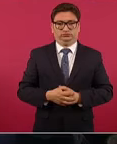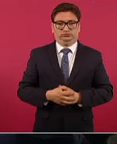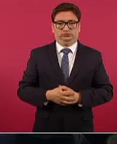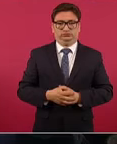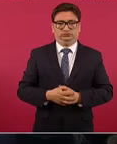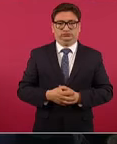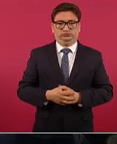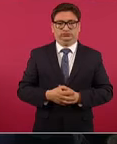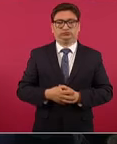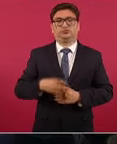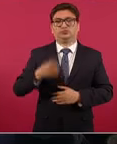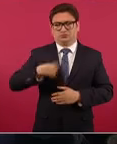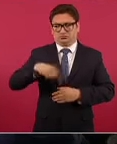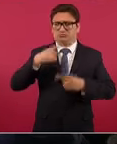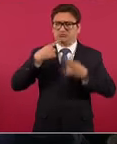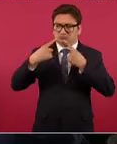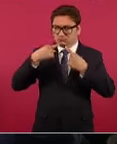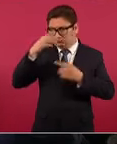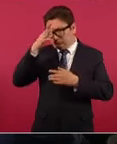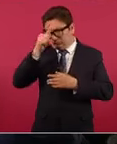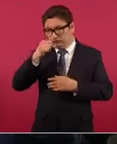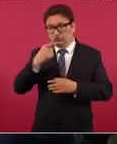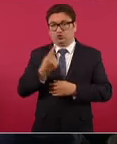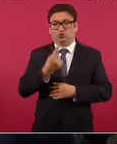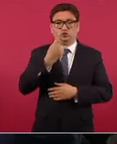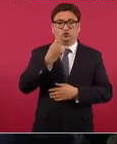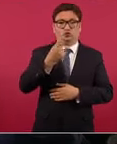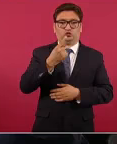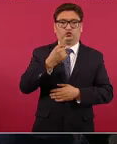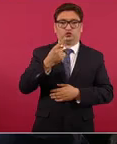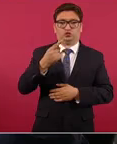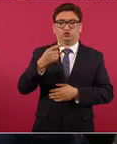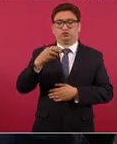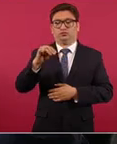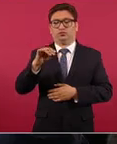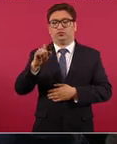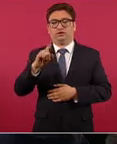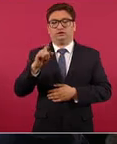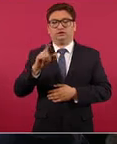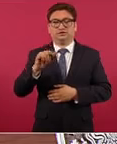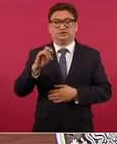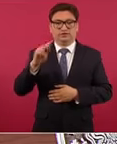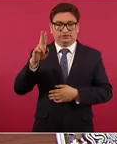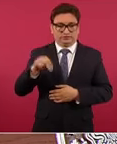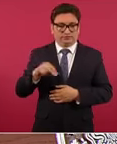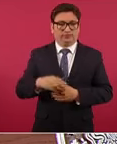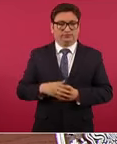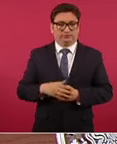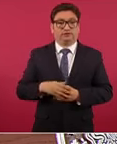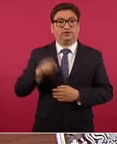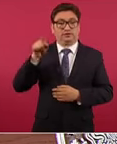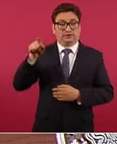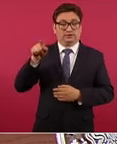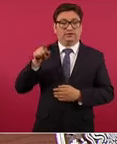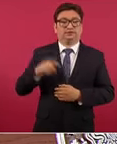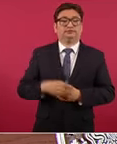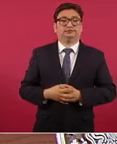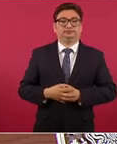de igual acuerdo va a haber uno en mazatlán pero